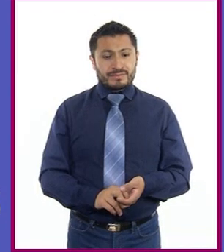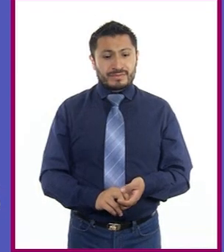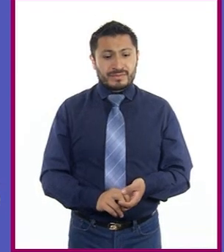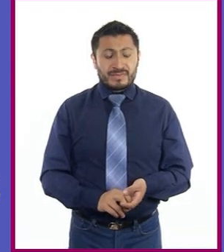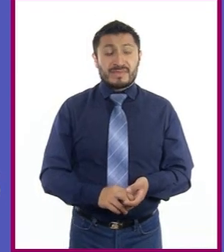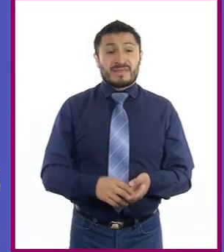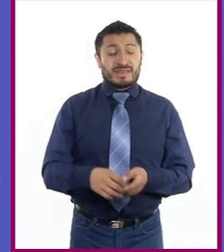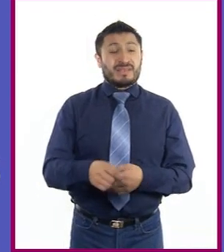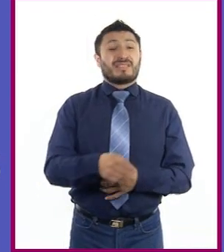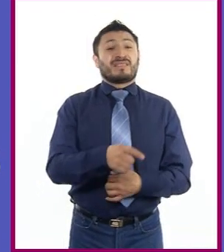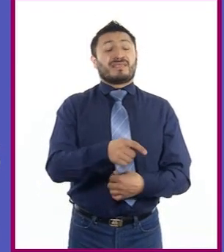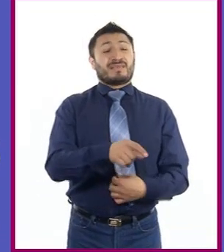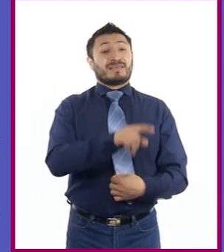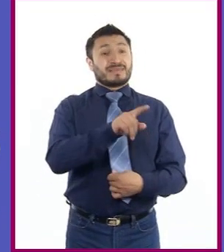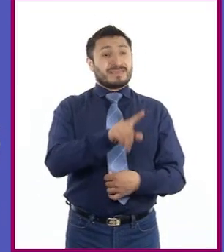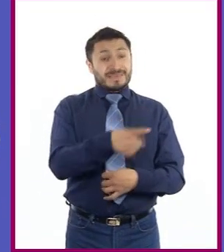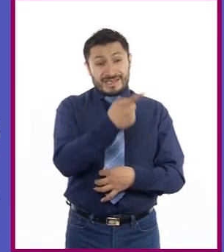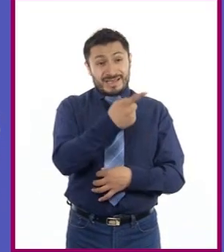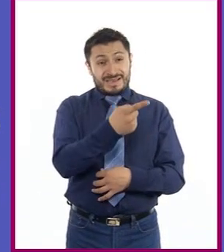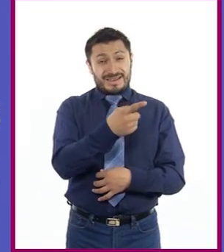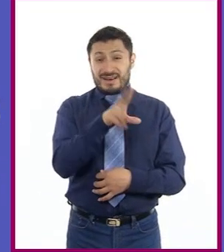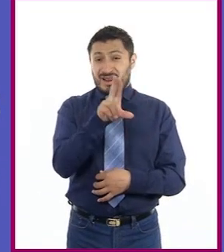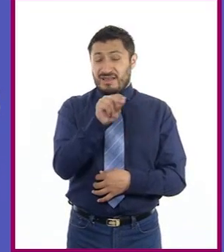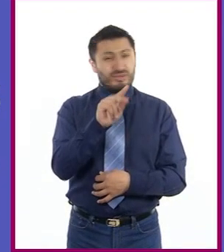¿Ser o no ser?